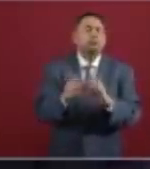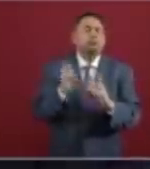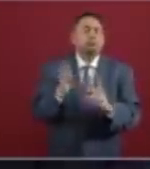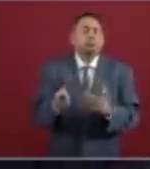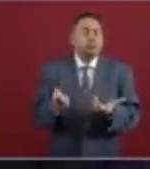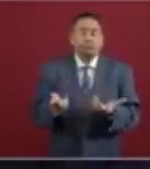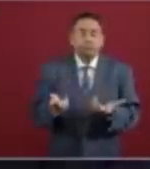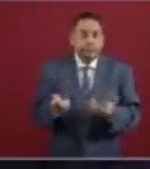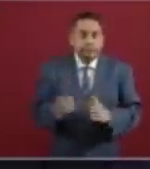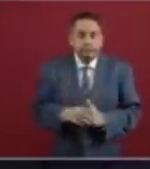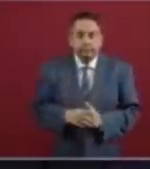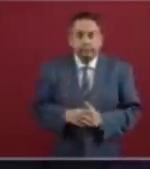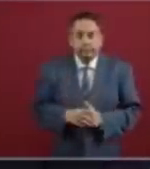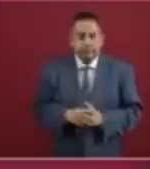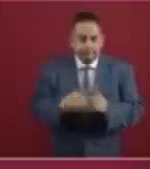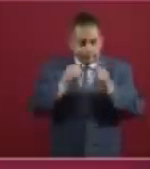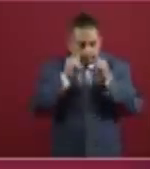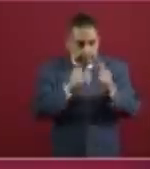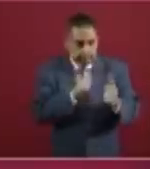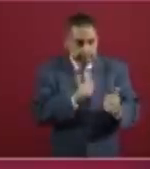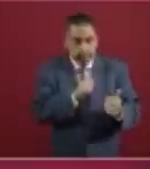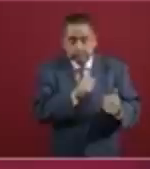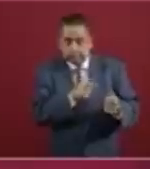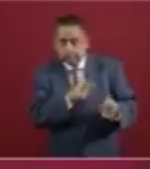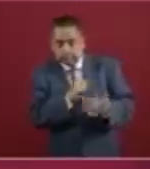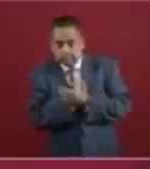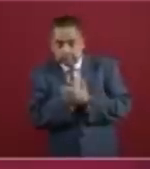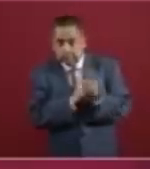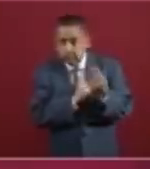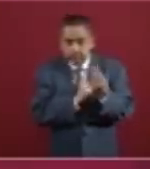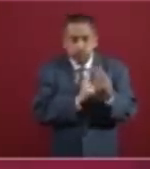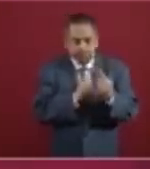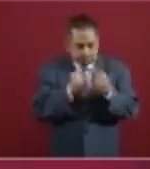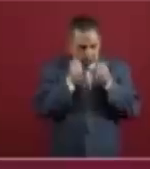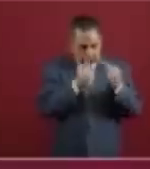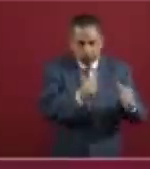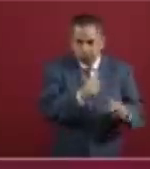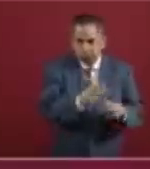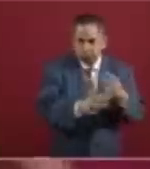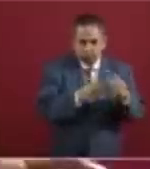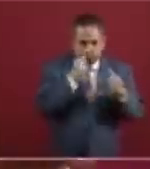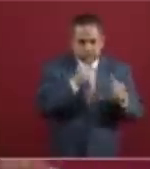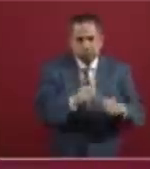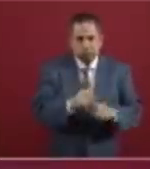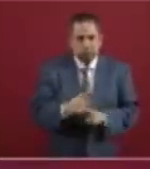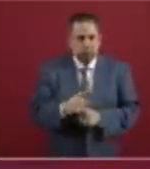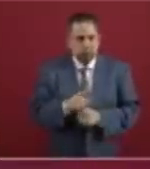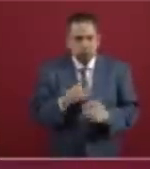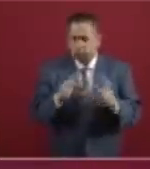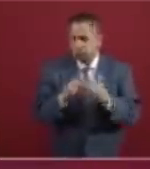de atender una demanda, ¿sí?, que se me hace.